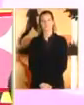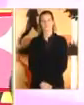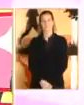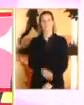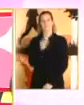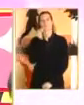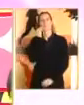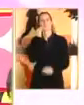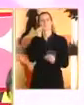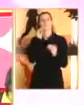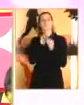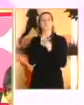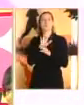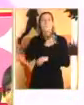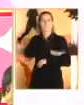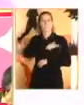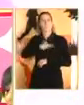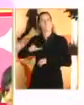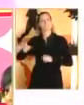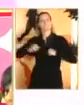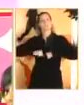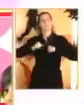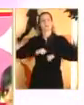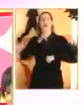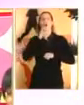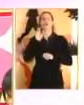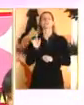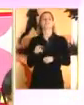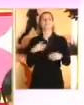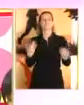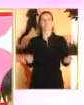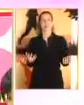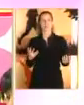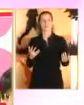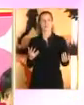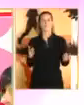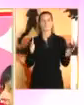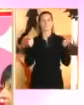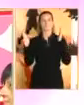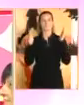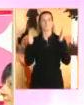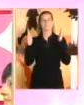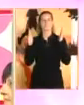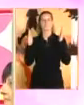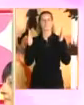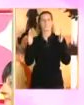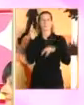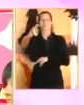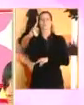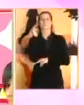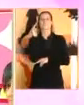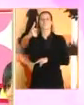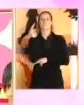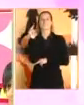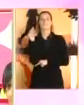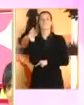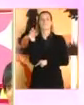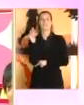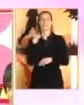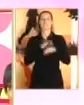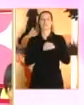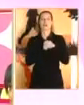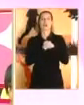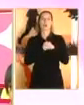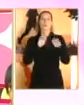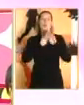Un besazo para todos nuestros mayores y ahora sí es el momento de culminar los viernes con nuestras amigas de Mundo Natural,